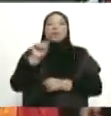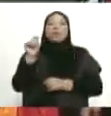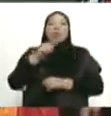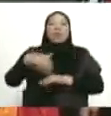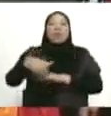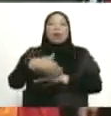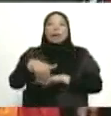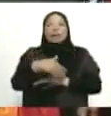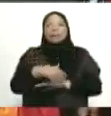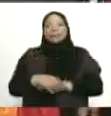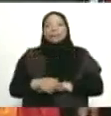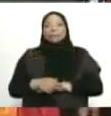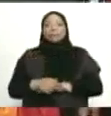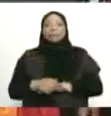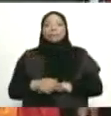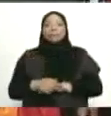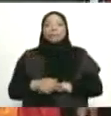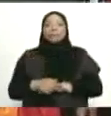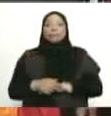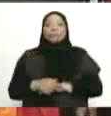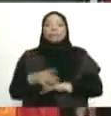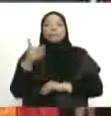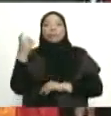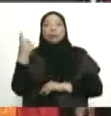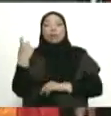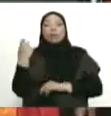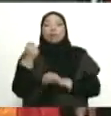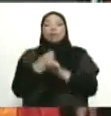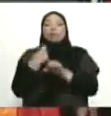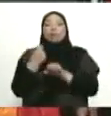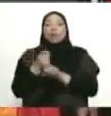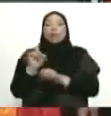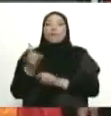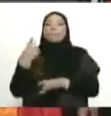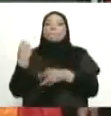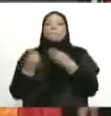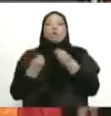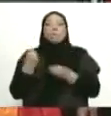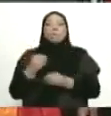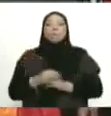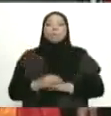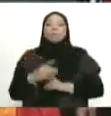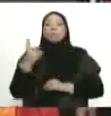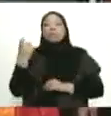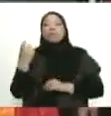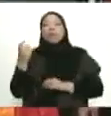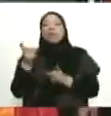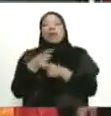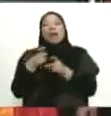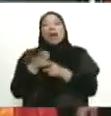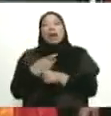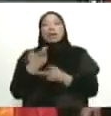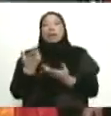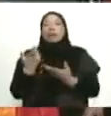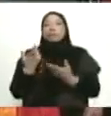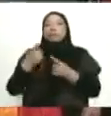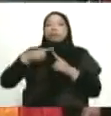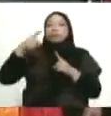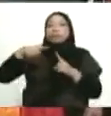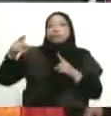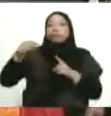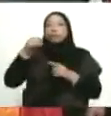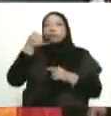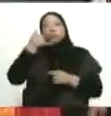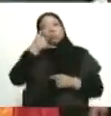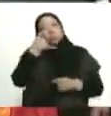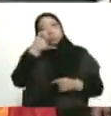calle. Si aquí falta algo, ¿a quién acuden de primero? Si falta el gas, que si falta